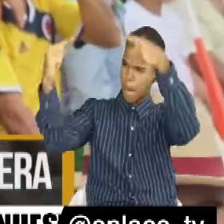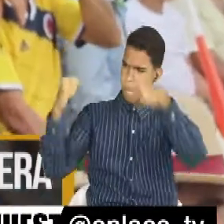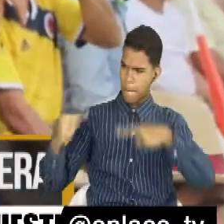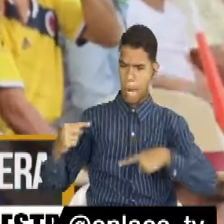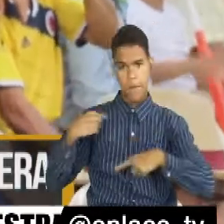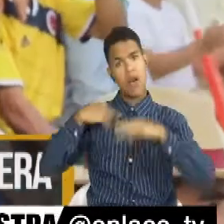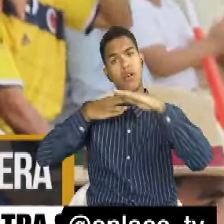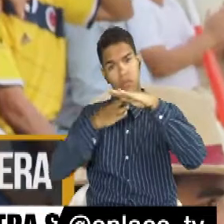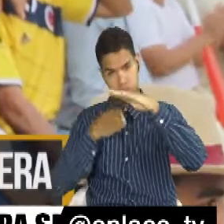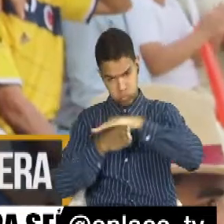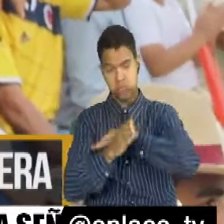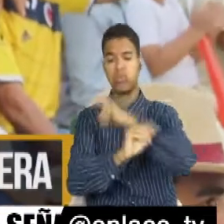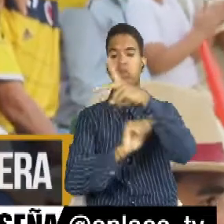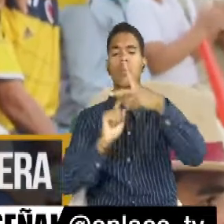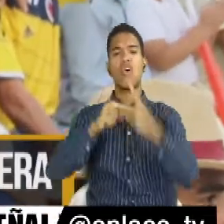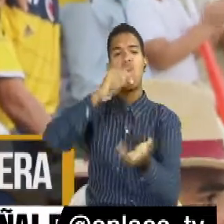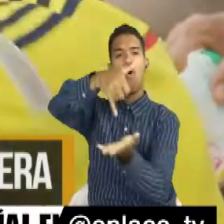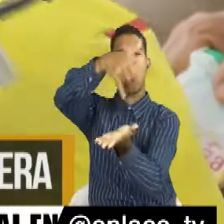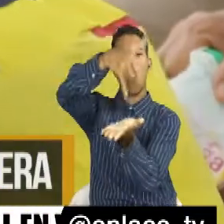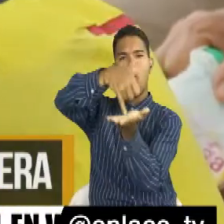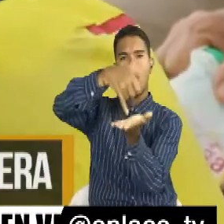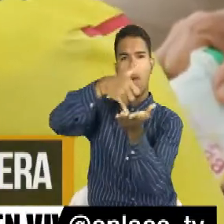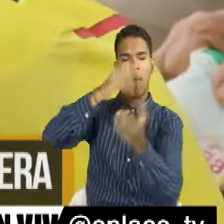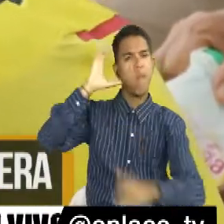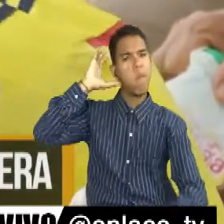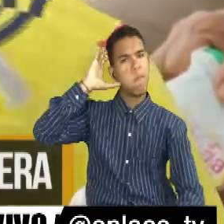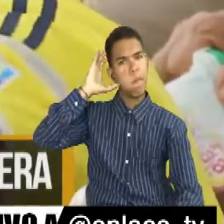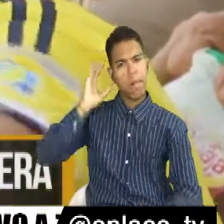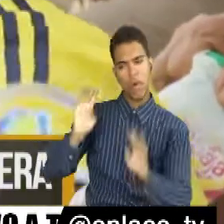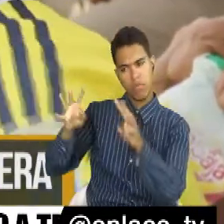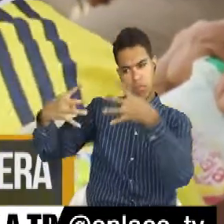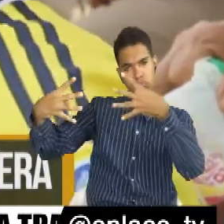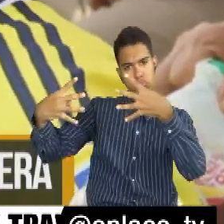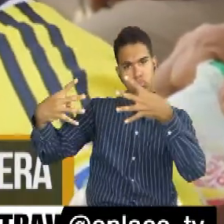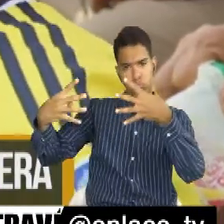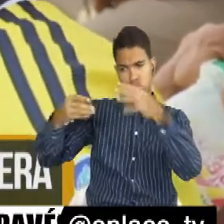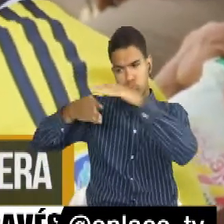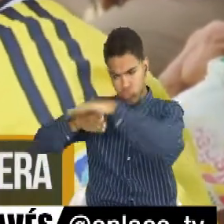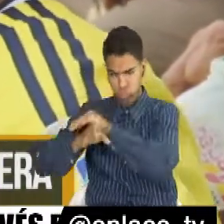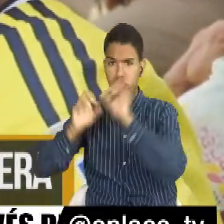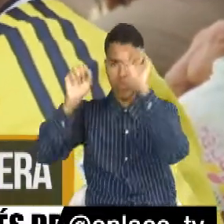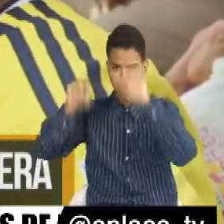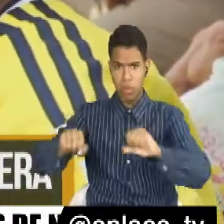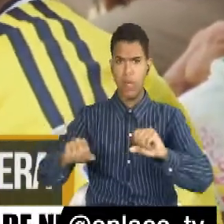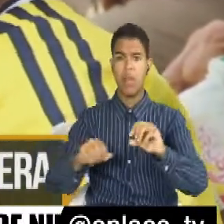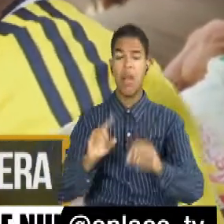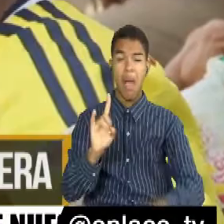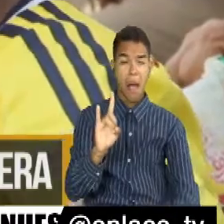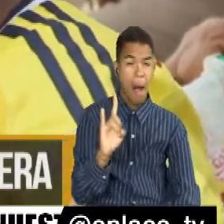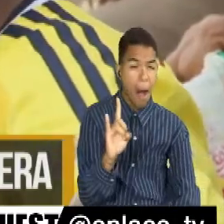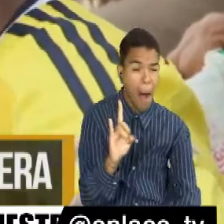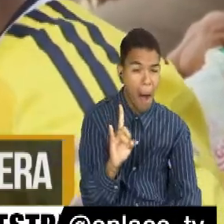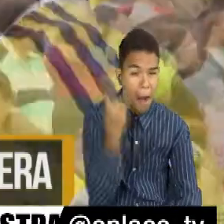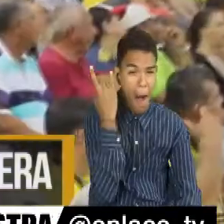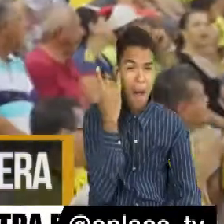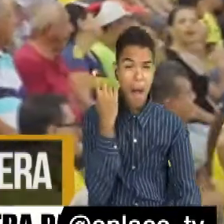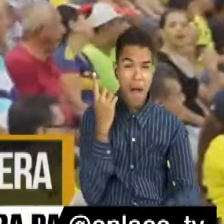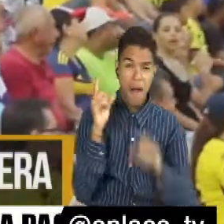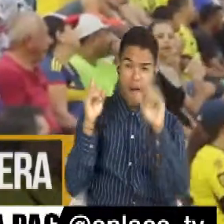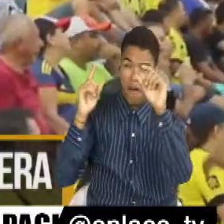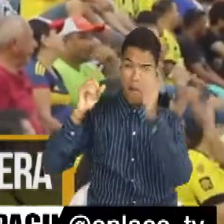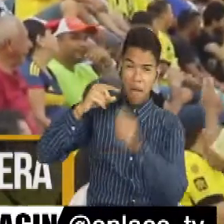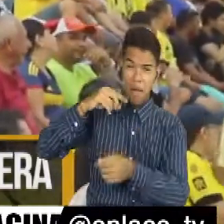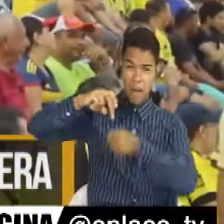a los partidos de Copa Águila, que actualmente estamos en cuartos de final, y completamente gratis puede entrar a la final